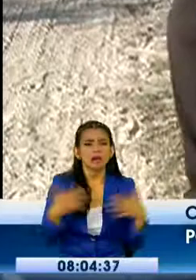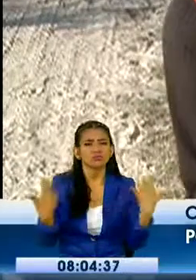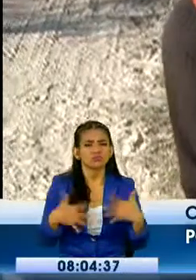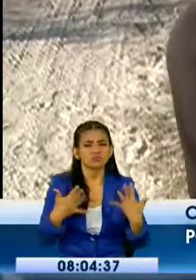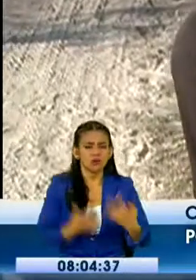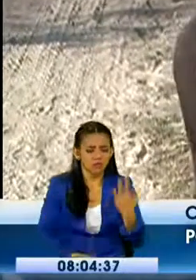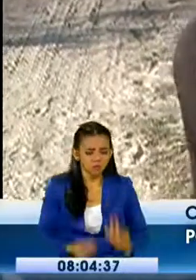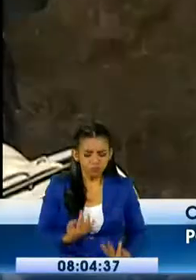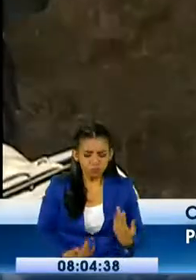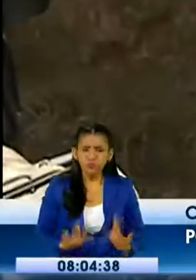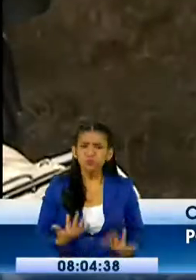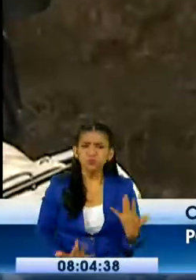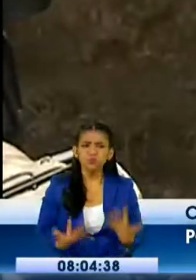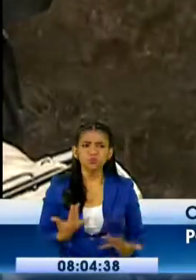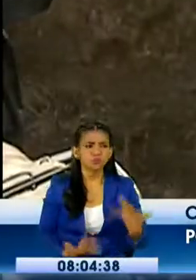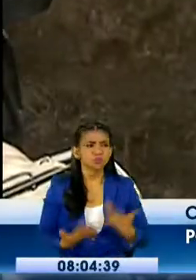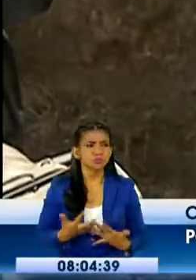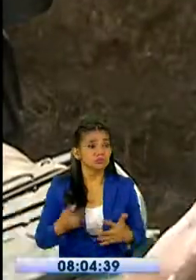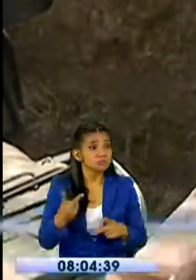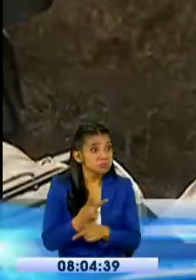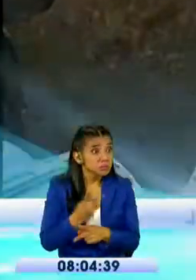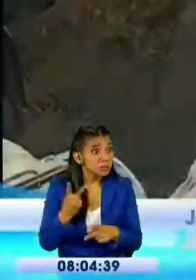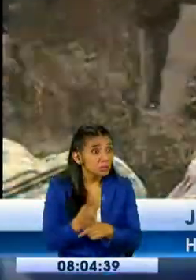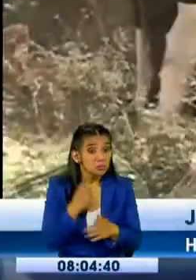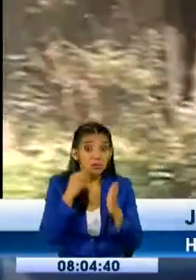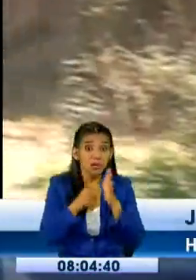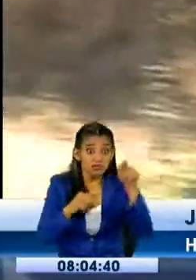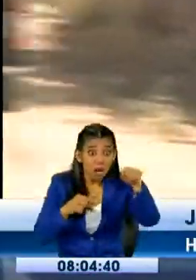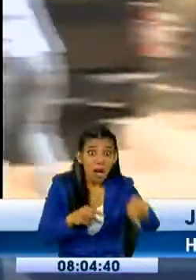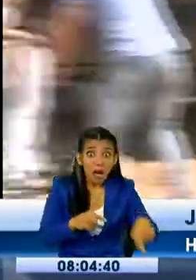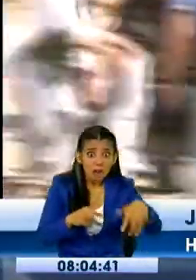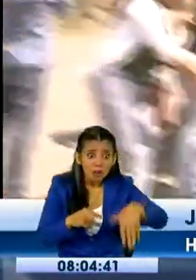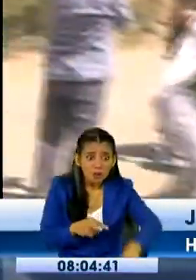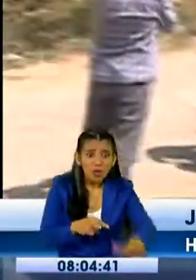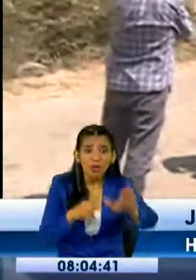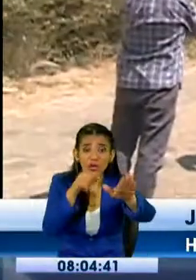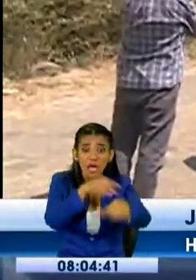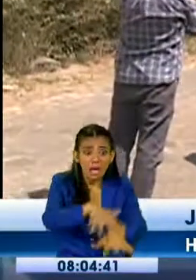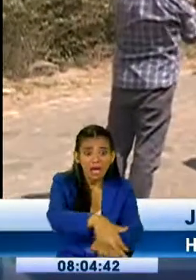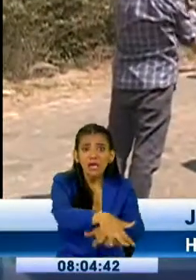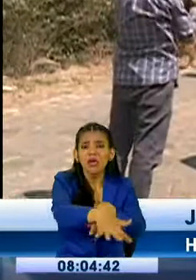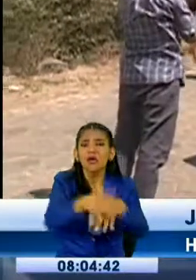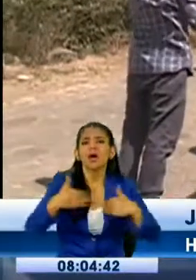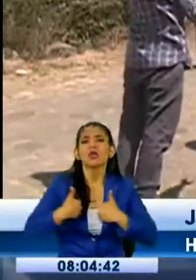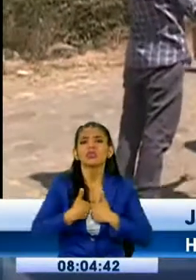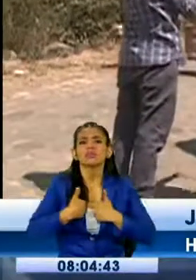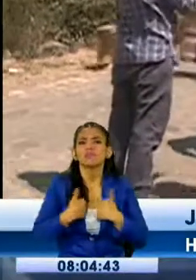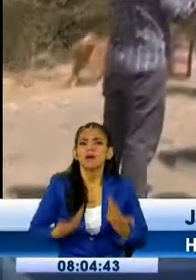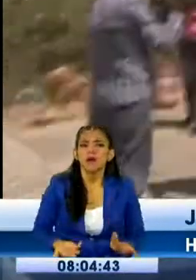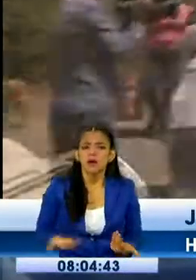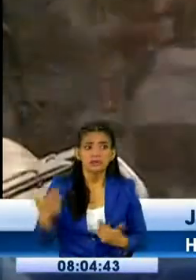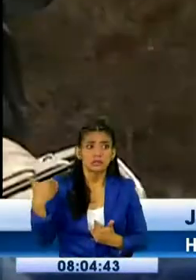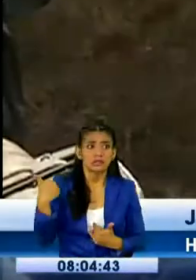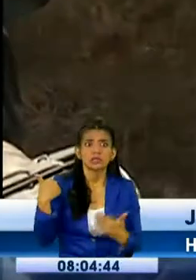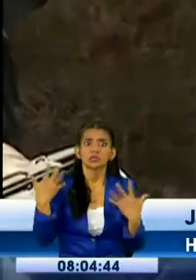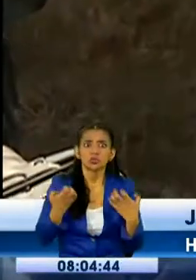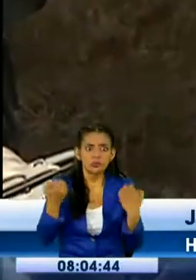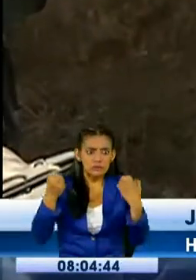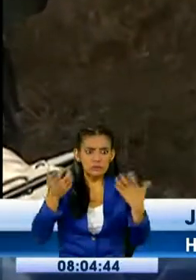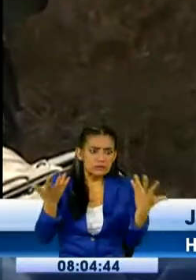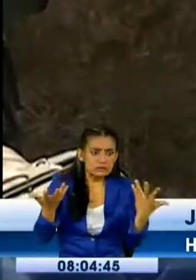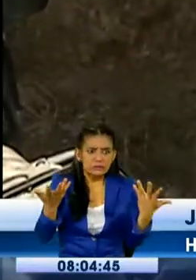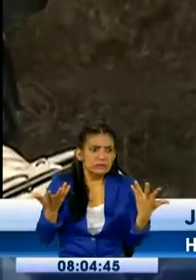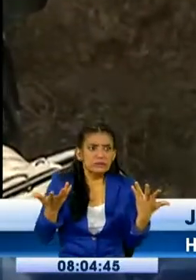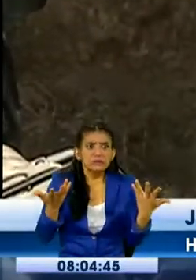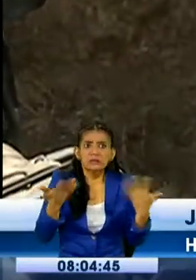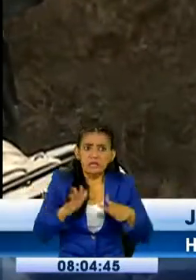por el fuego. El peligro es que tenía abajo la playa, dentro del río, unos animalitos. Tenía ahí,